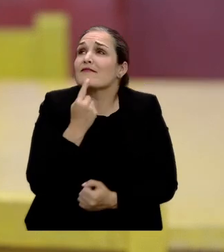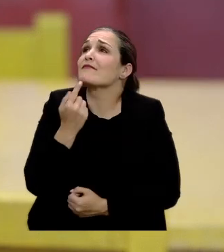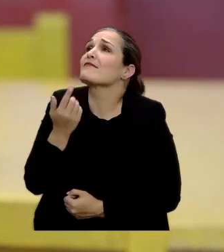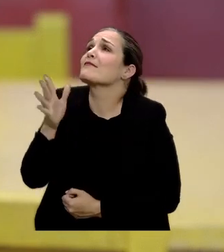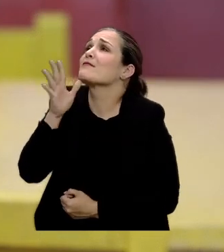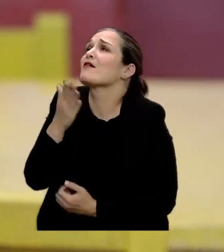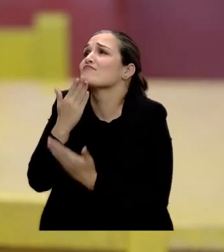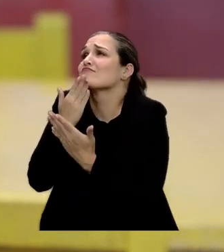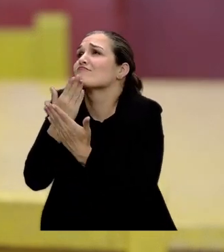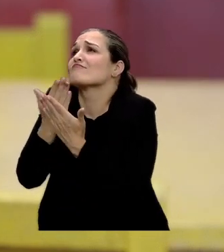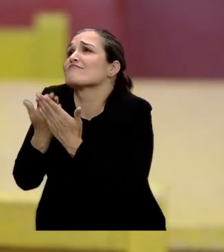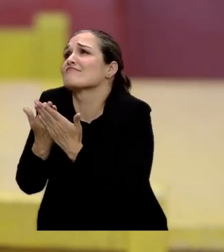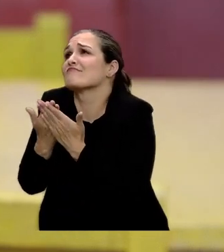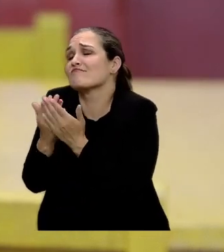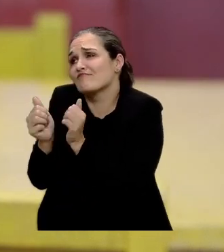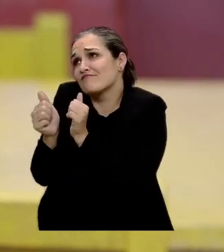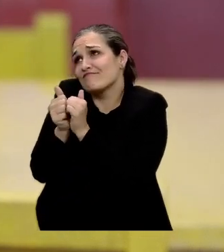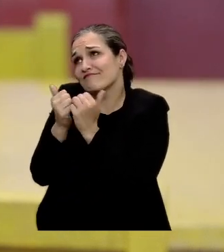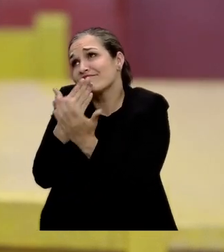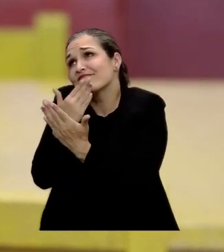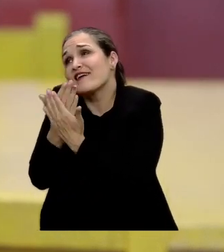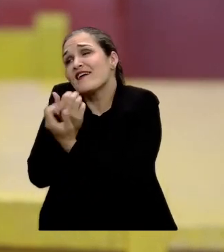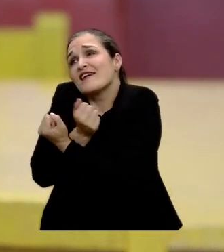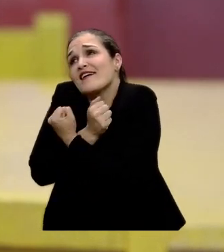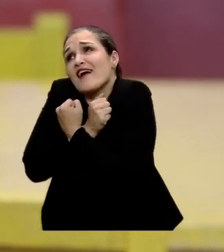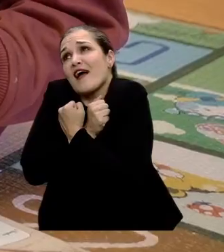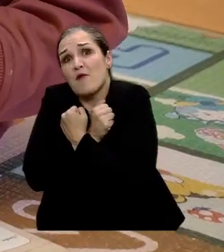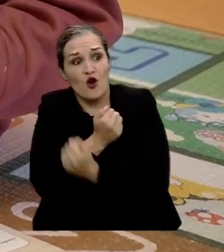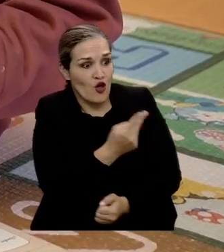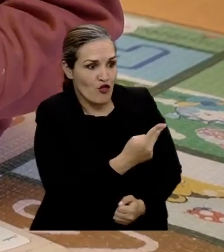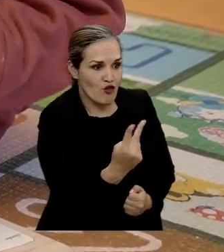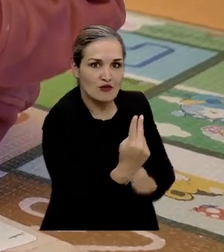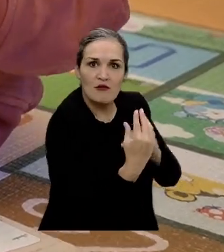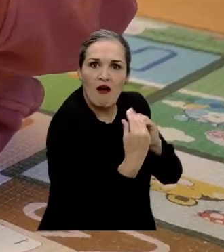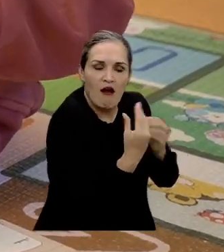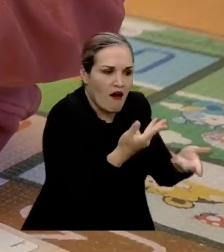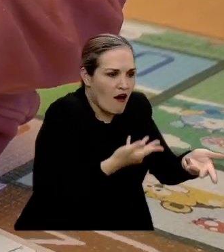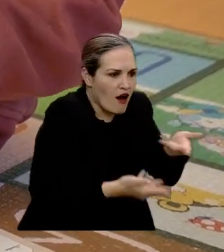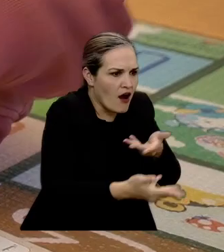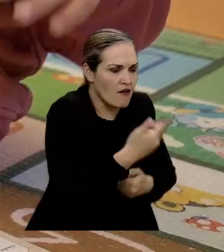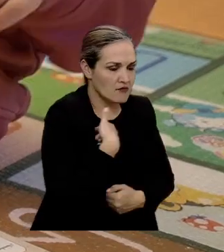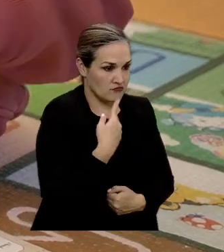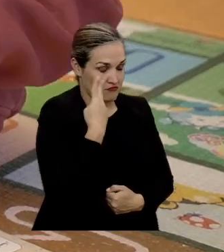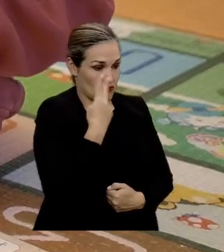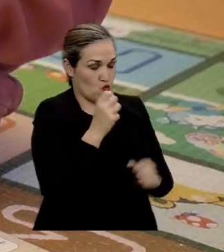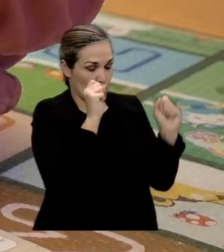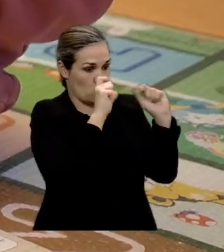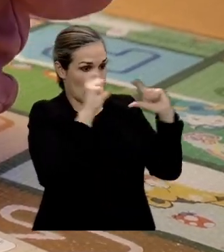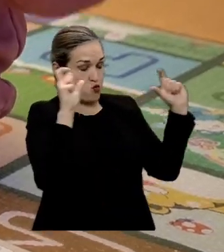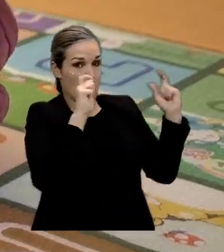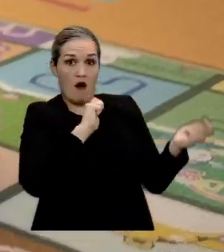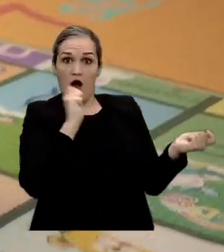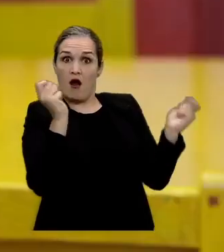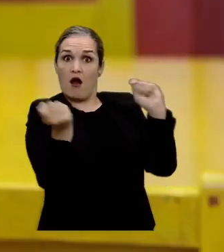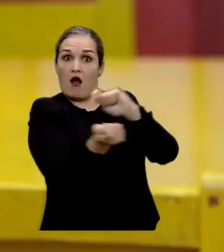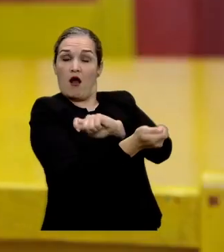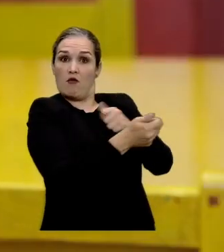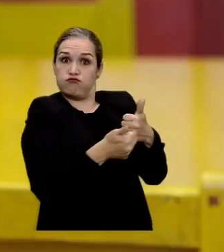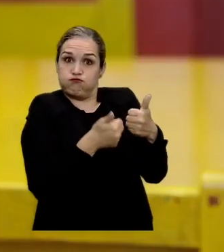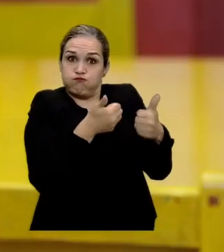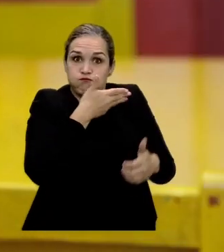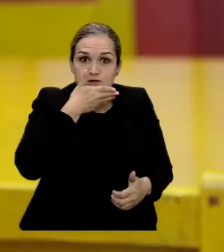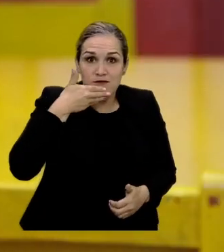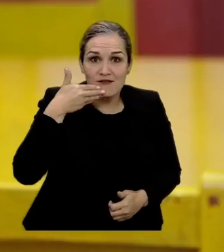gracias mamá te amo, gracias por estar conmigo, porque los dos hablan. Yo me sorprendo el cambio que tienen.